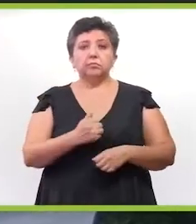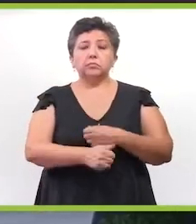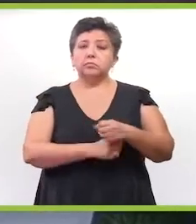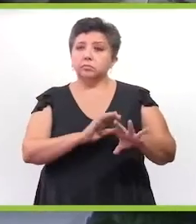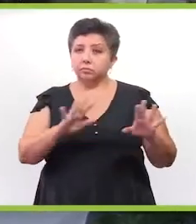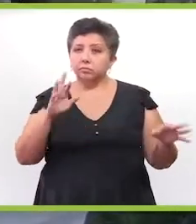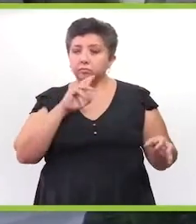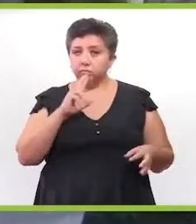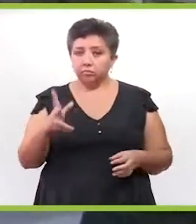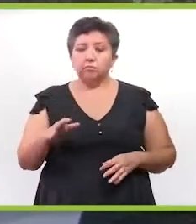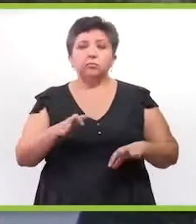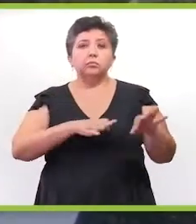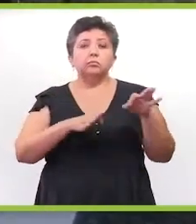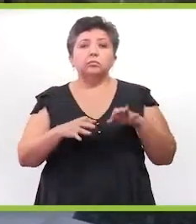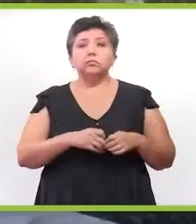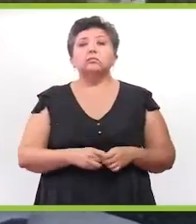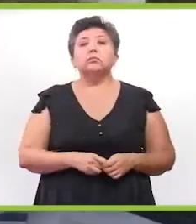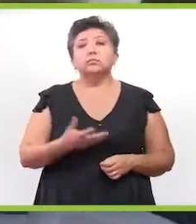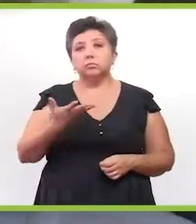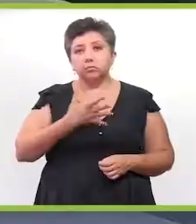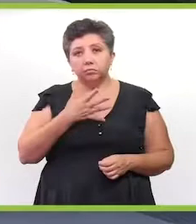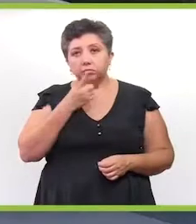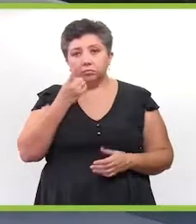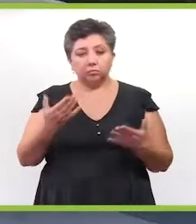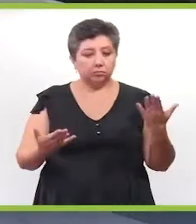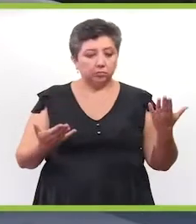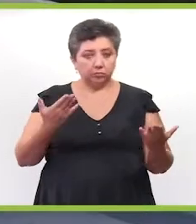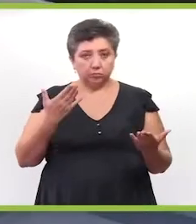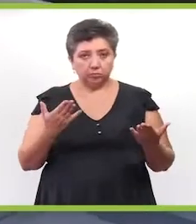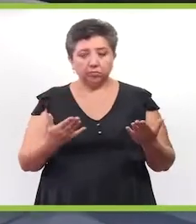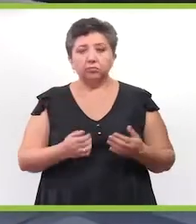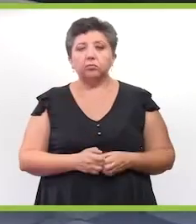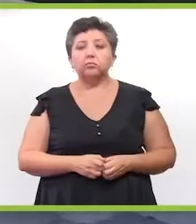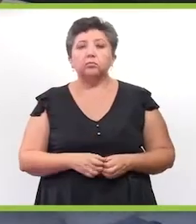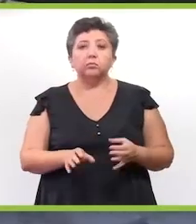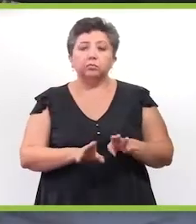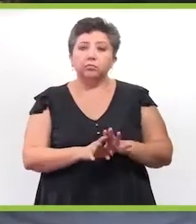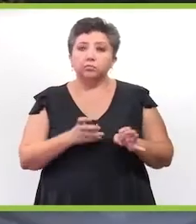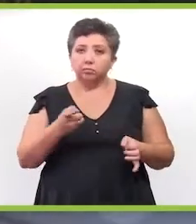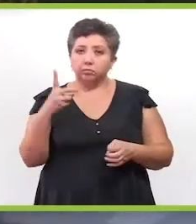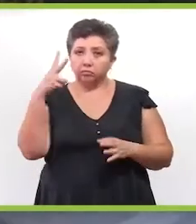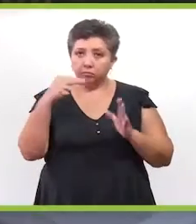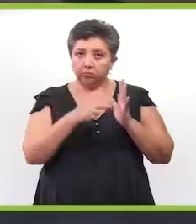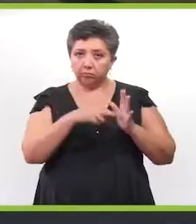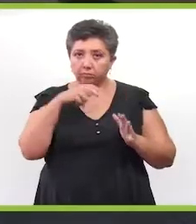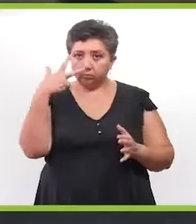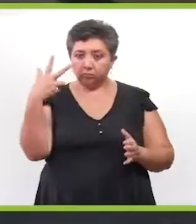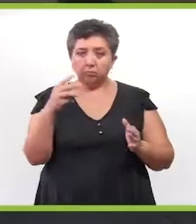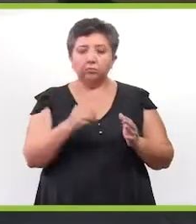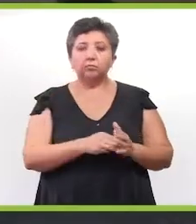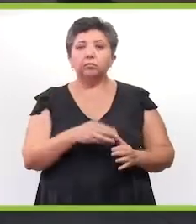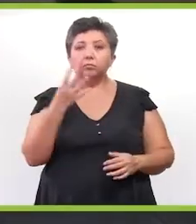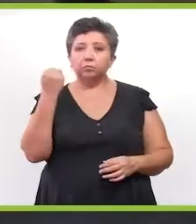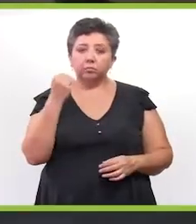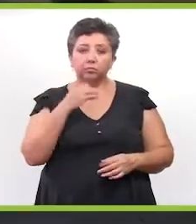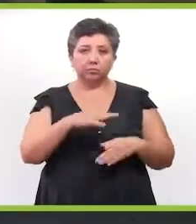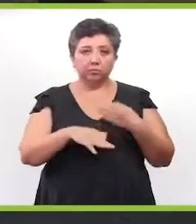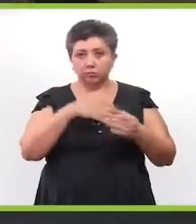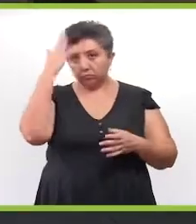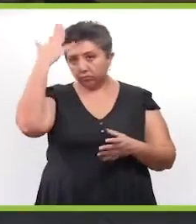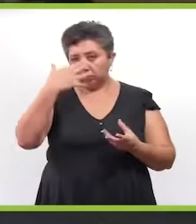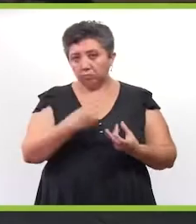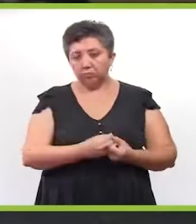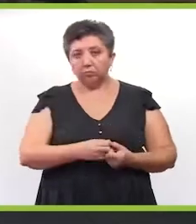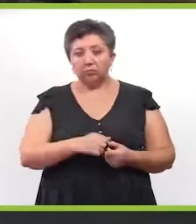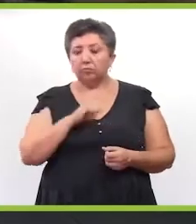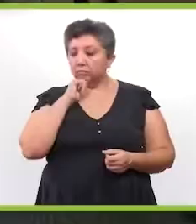ya vamos a haber recuperado los empleos para que la gente tenga un comparativo en la influencia en el año 2008 2009 que creo que todos